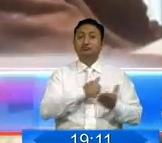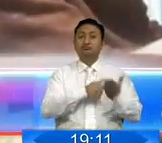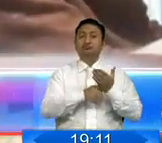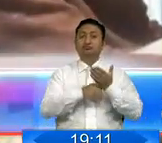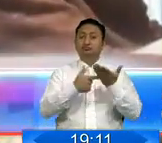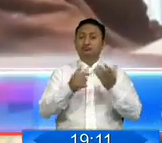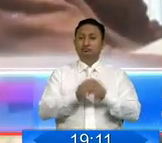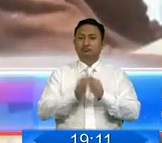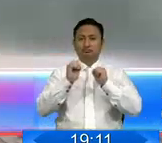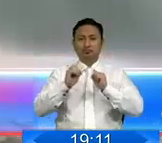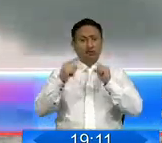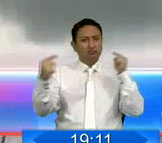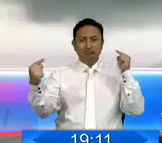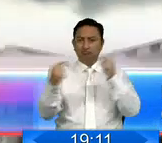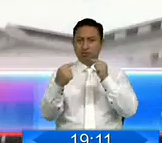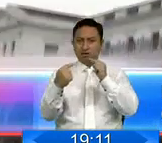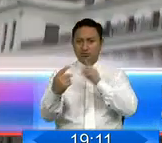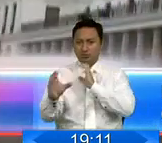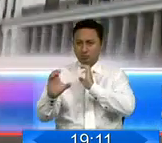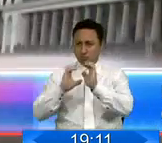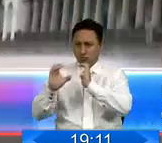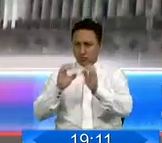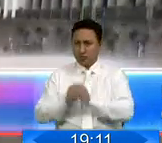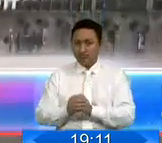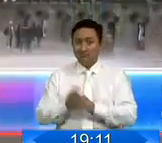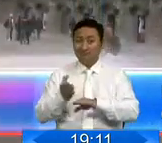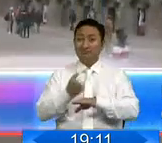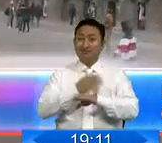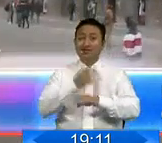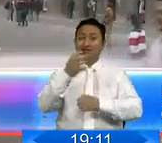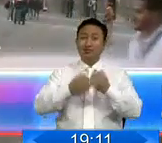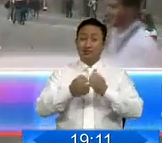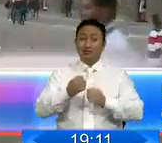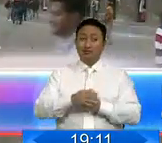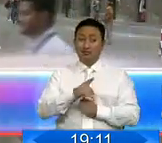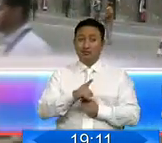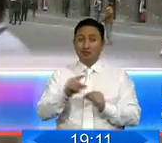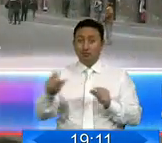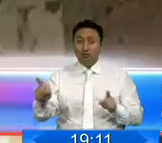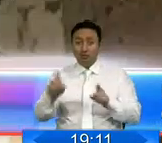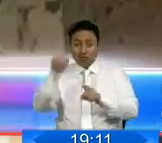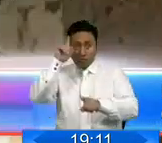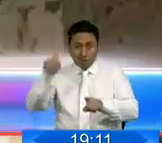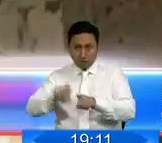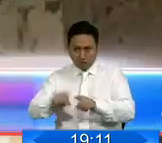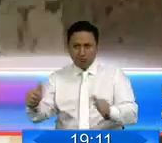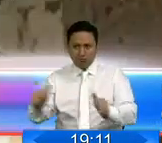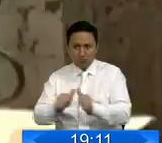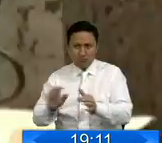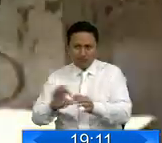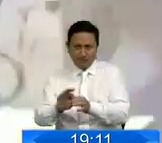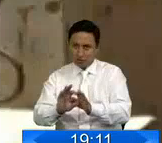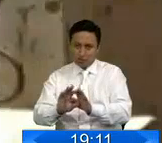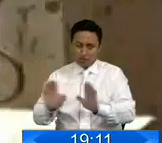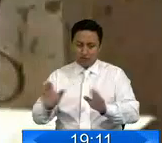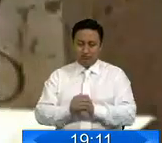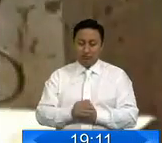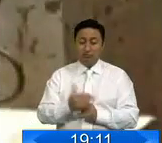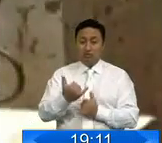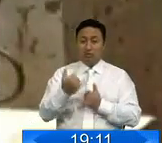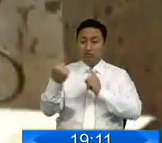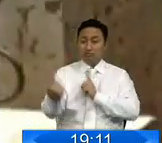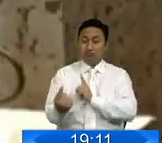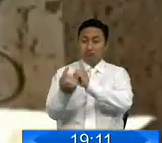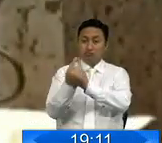diálogo sincero y directo. Afirma que quieren dejar atrás las viejas prácticas de las componendas y que lo que espera es que tras este encuentro,